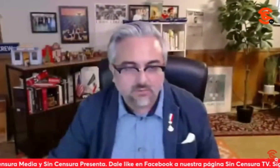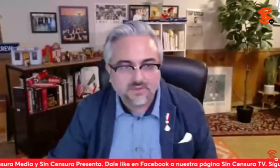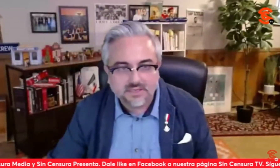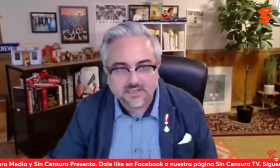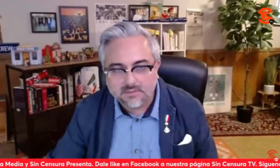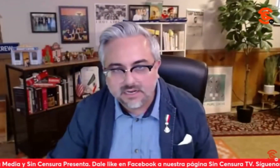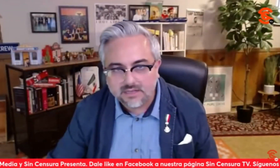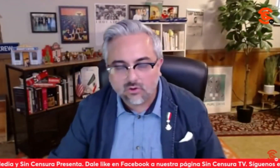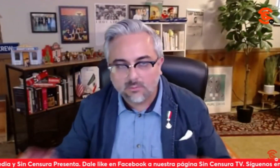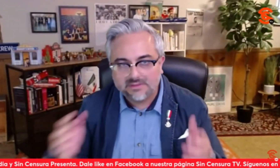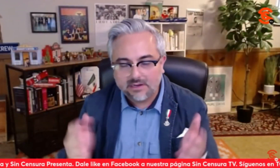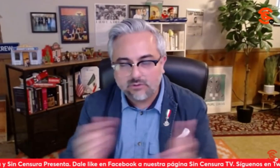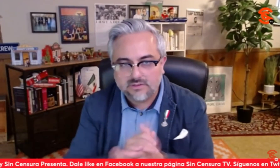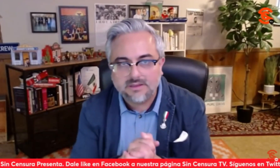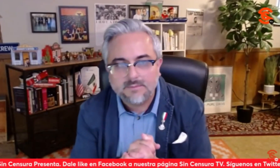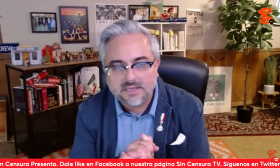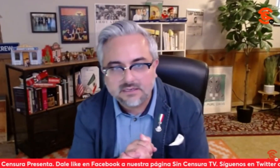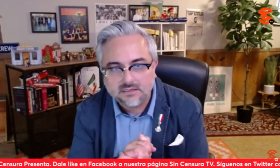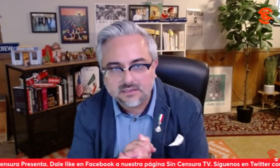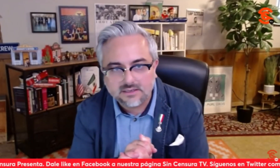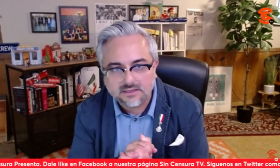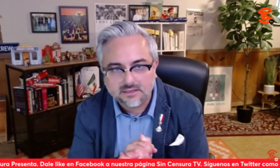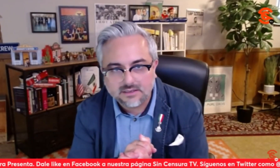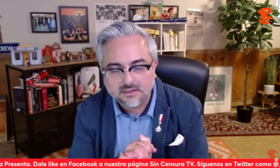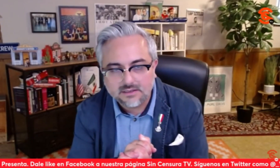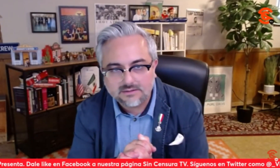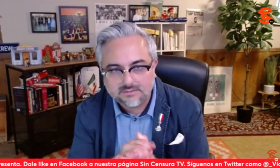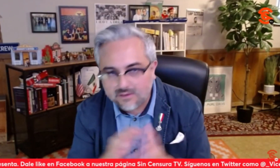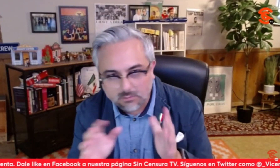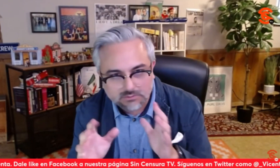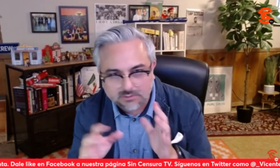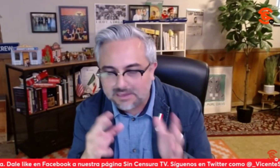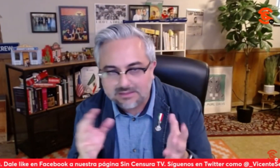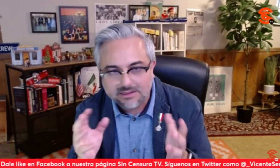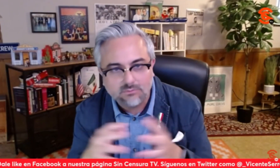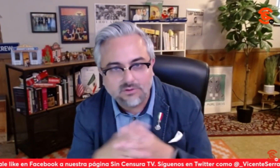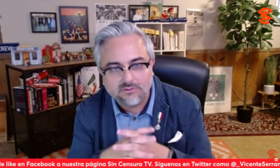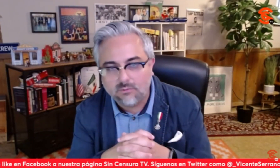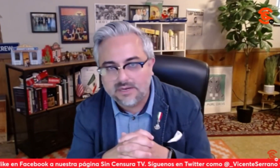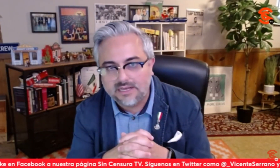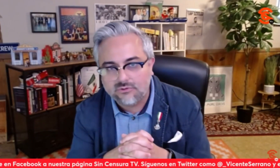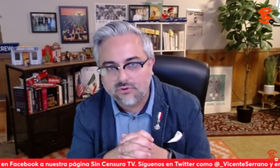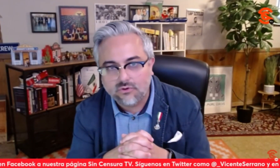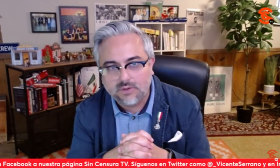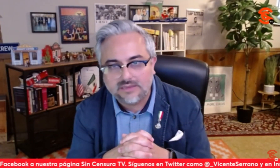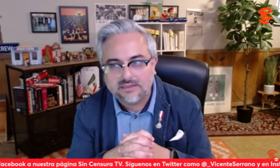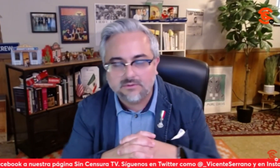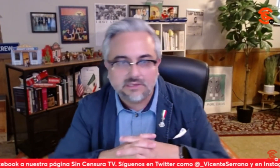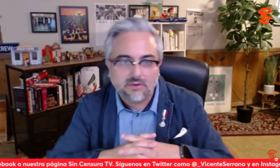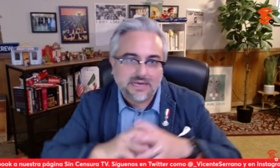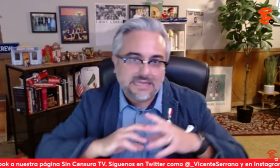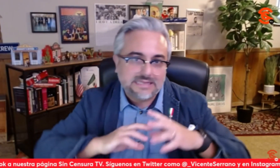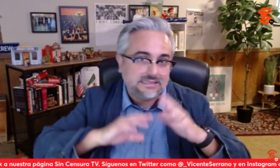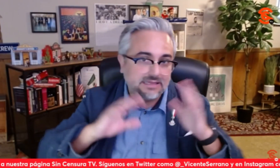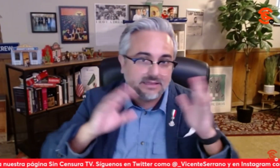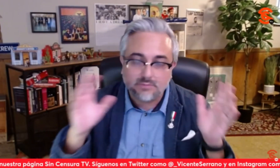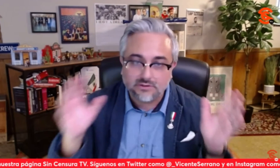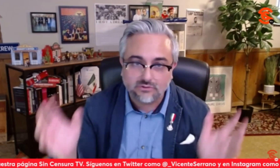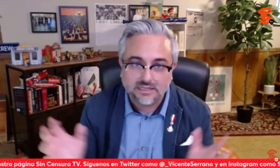Bueno, mire, le quiero comentar a usted también que así como se plantea en los medios de comunicación corporativos que hay una